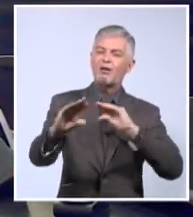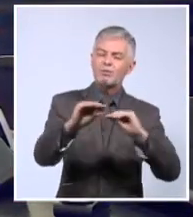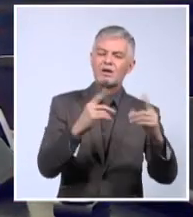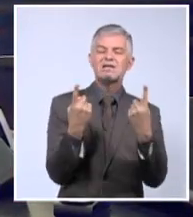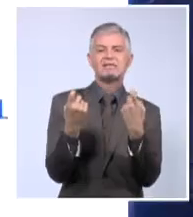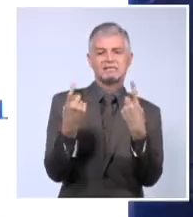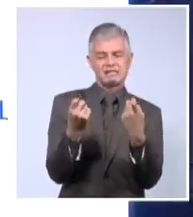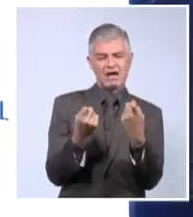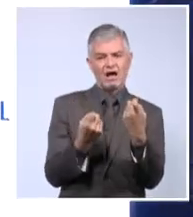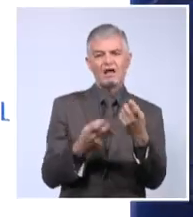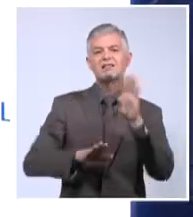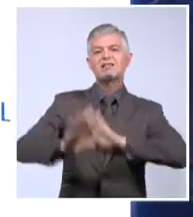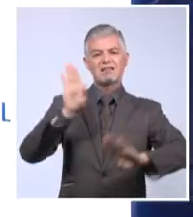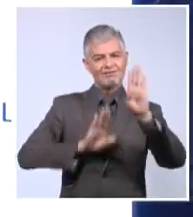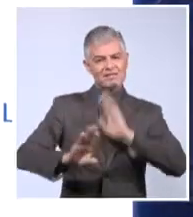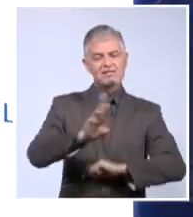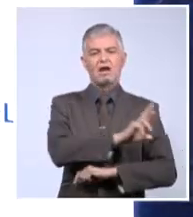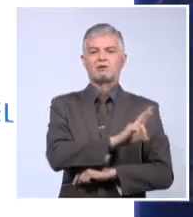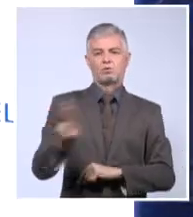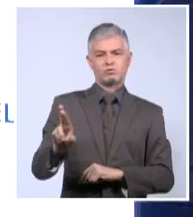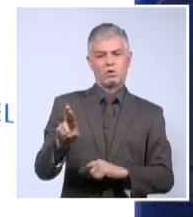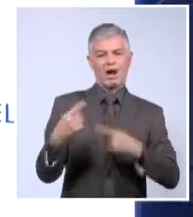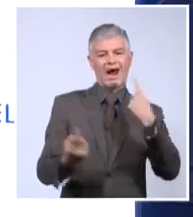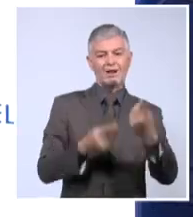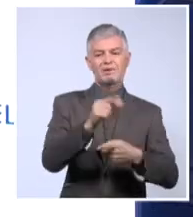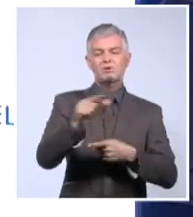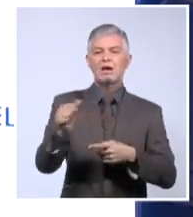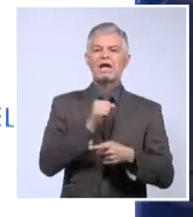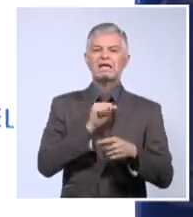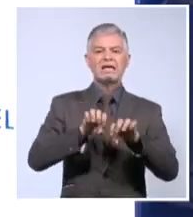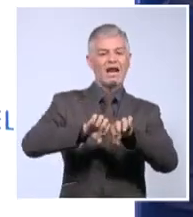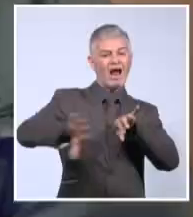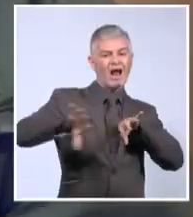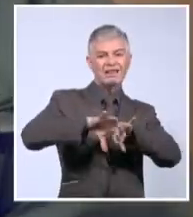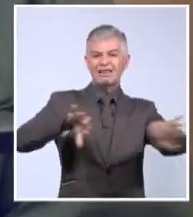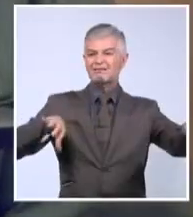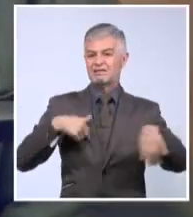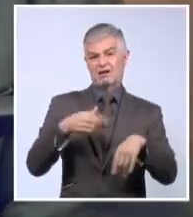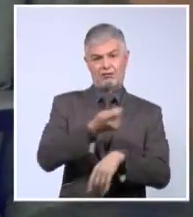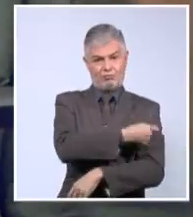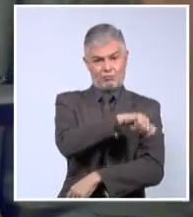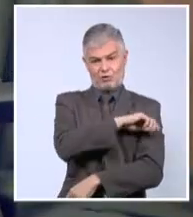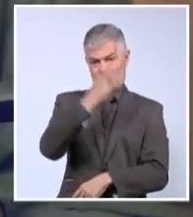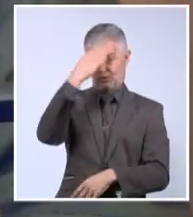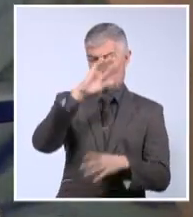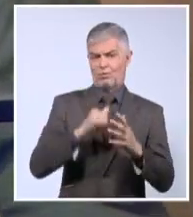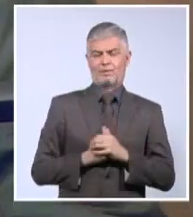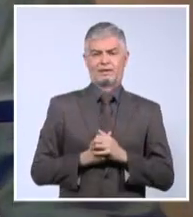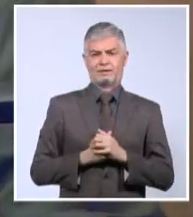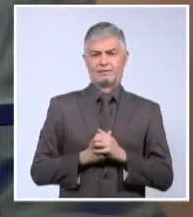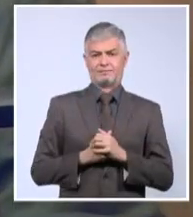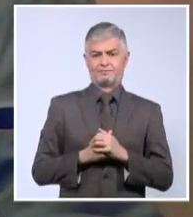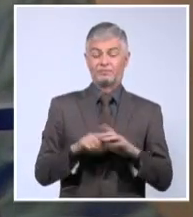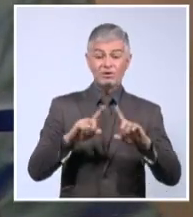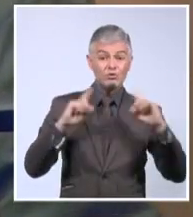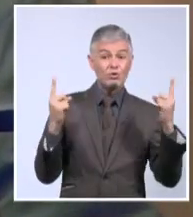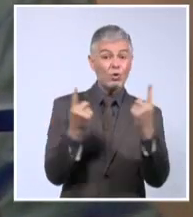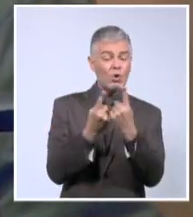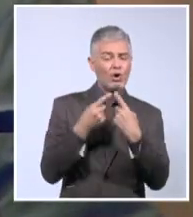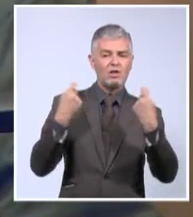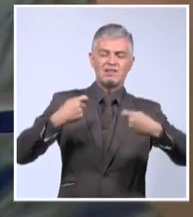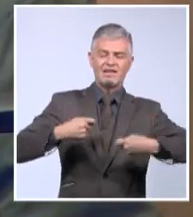la revolución ante quienes intentan dividir a nuestro pueblo. Todo el mundo tiene que estar con la guardia en